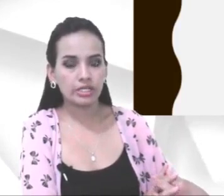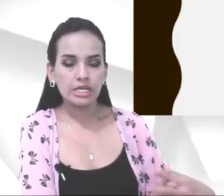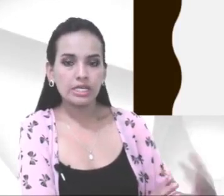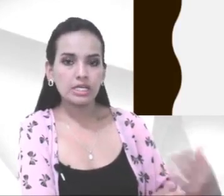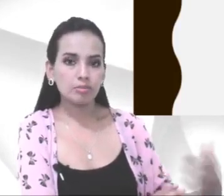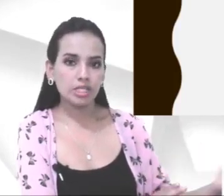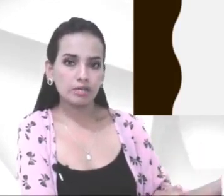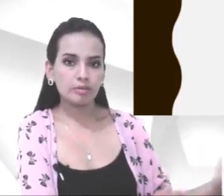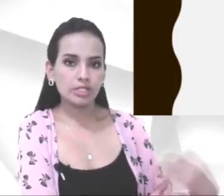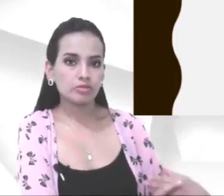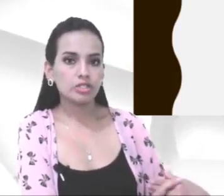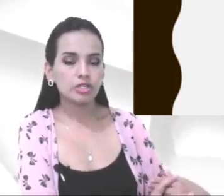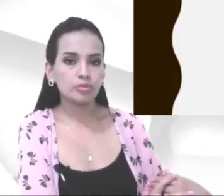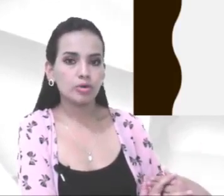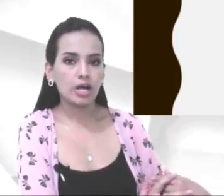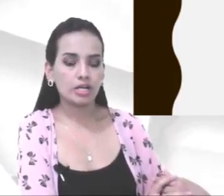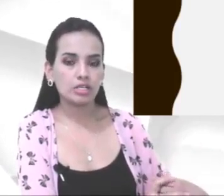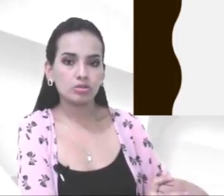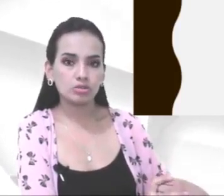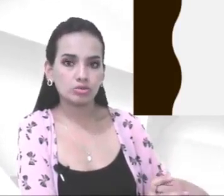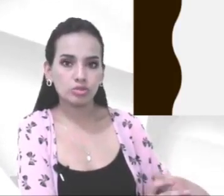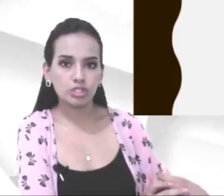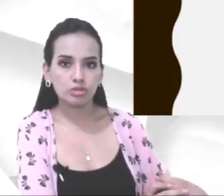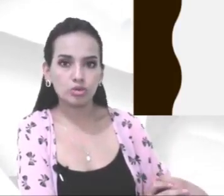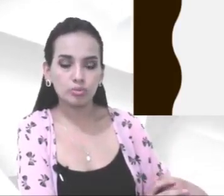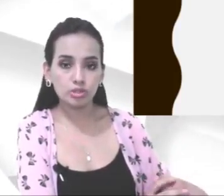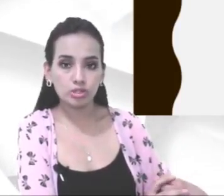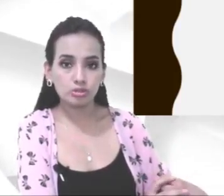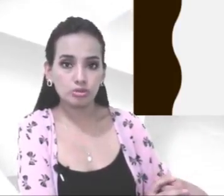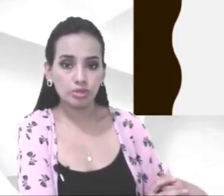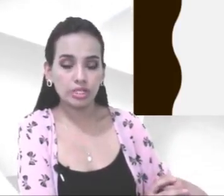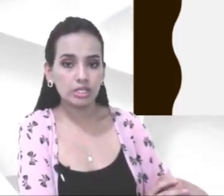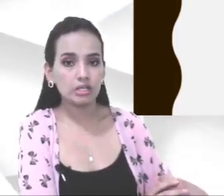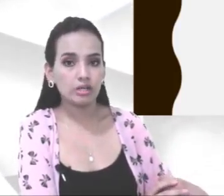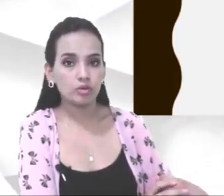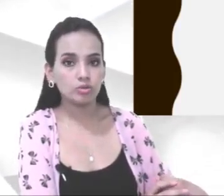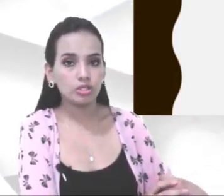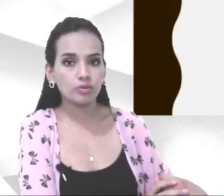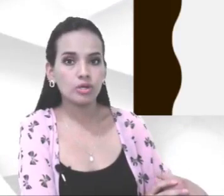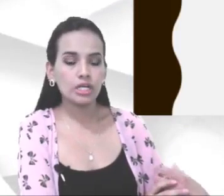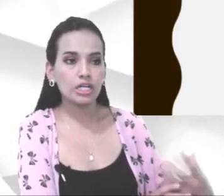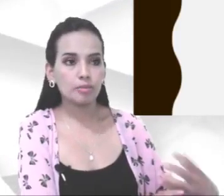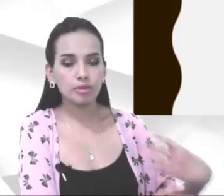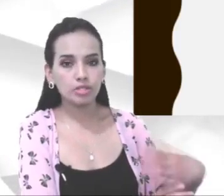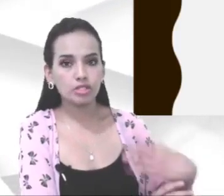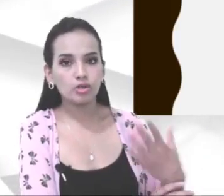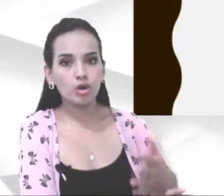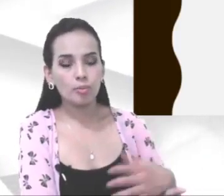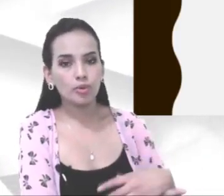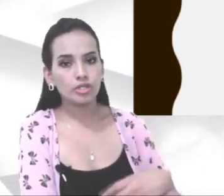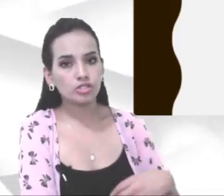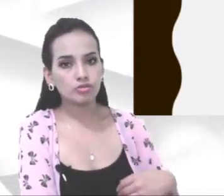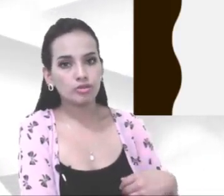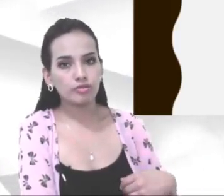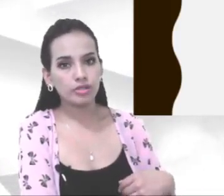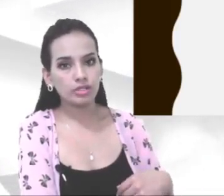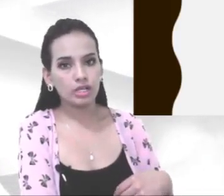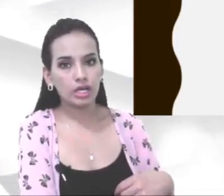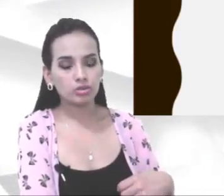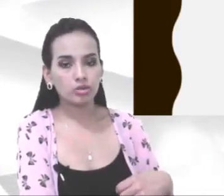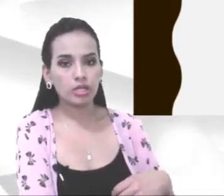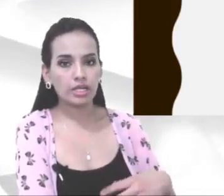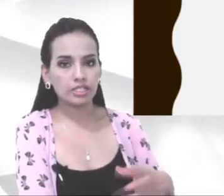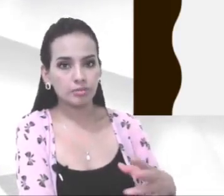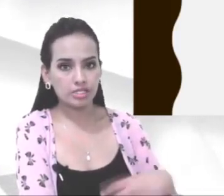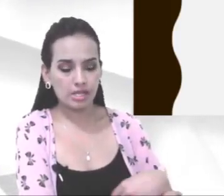los rodea y que a media va pasando el tiempo ha ido surgiendo un proceso en el evolution que le ha permitido poder sobrevivir